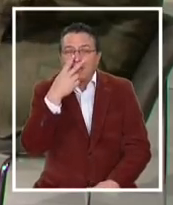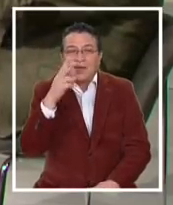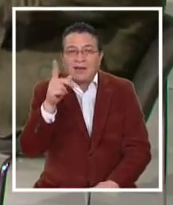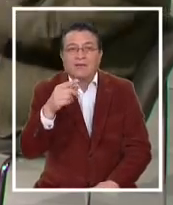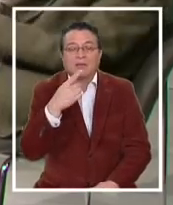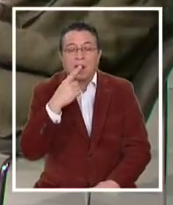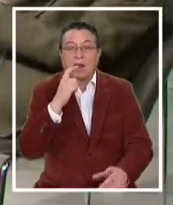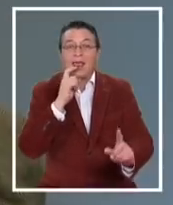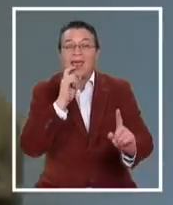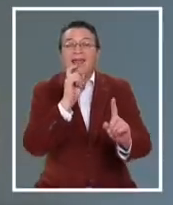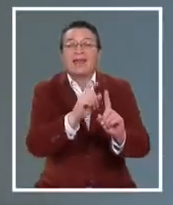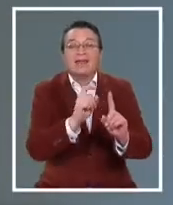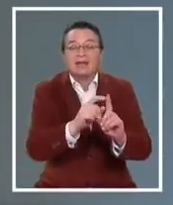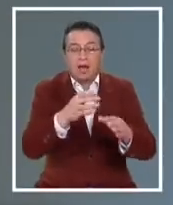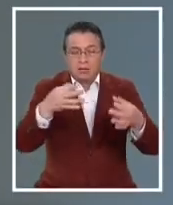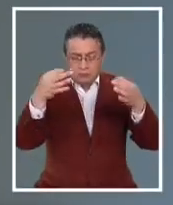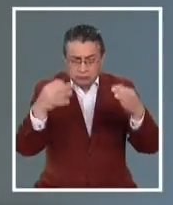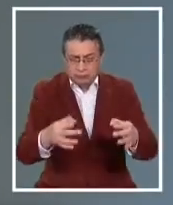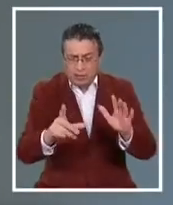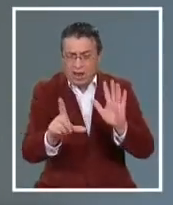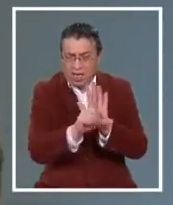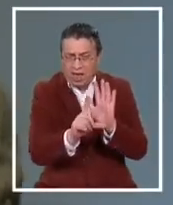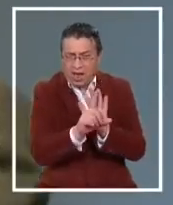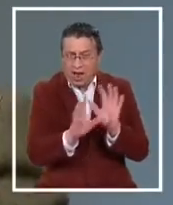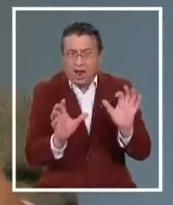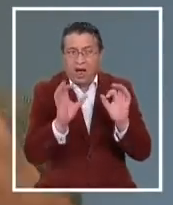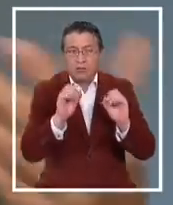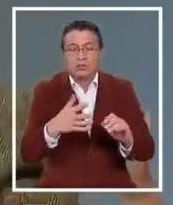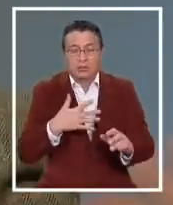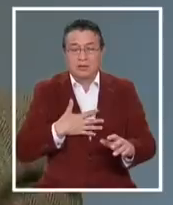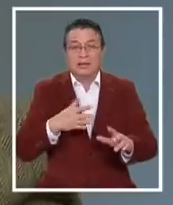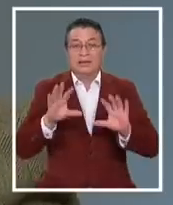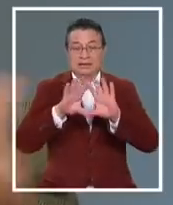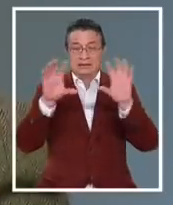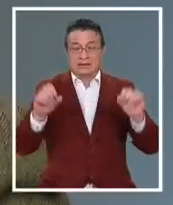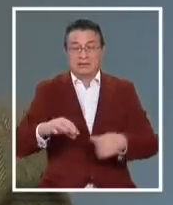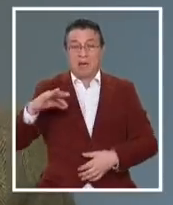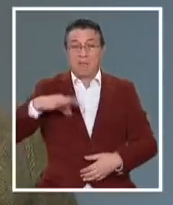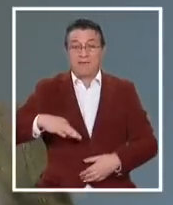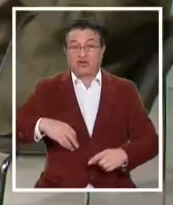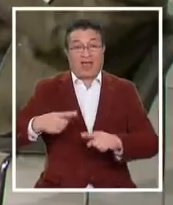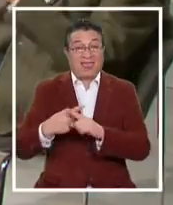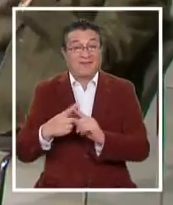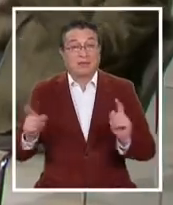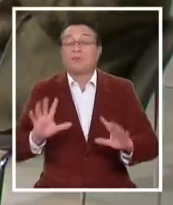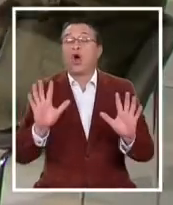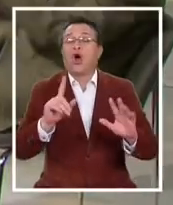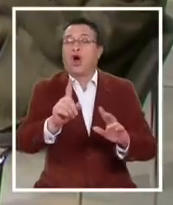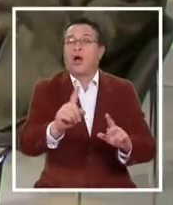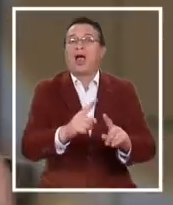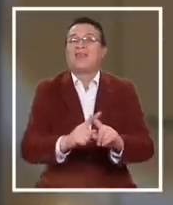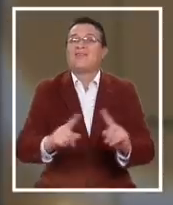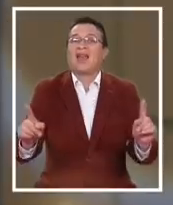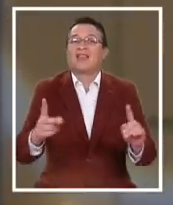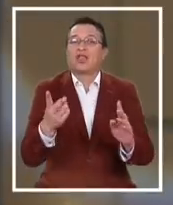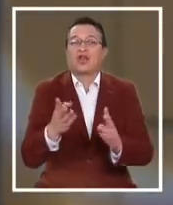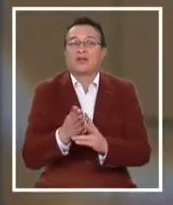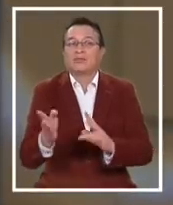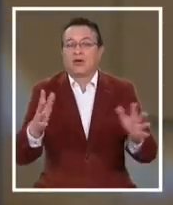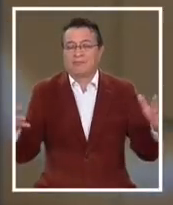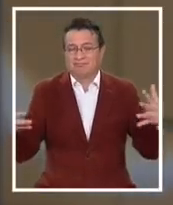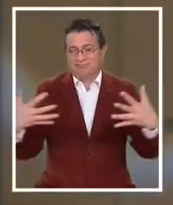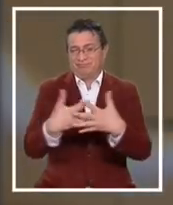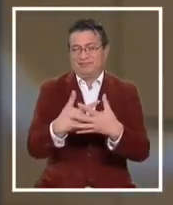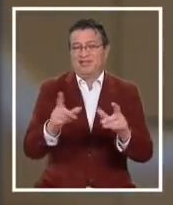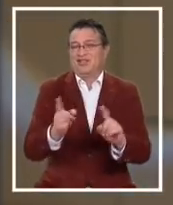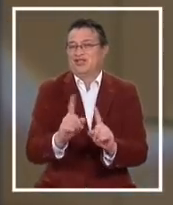crítica legítima y una visión legítima de querer un sistema previsional distinto? No, son dos cosas distintas. Por eso, pero te digo, está mezclado. Que hay una